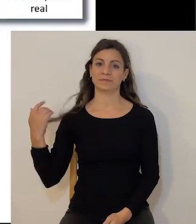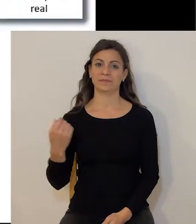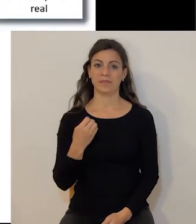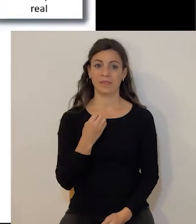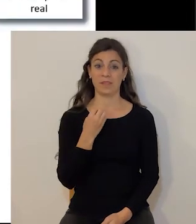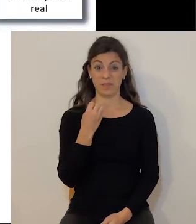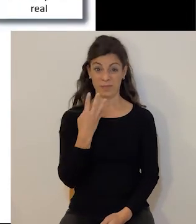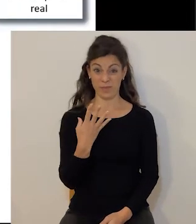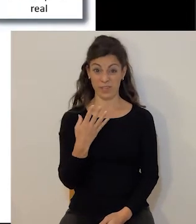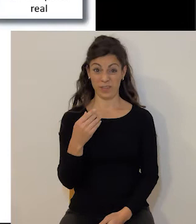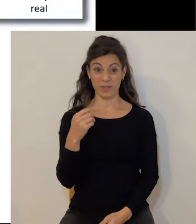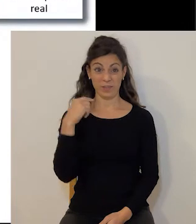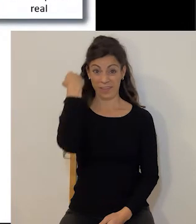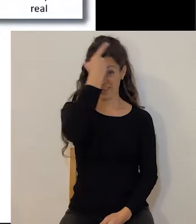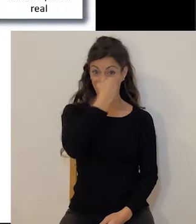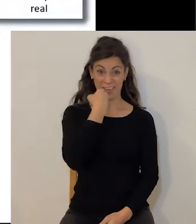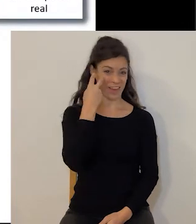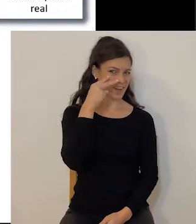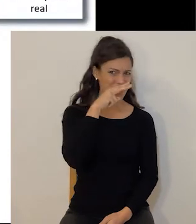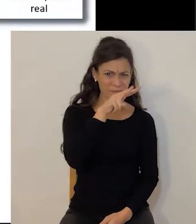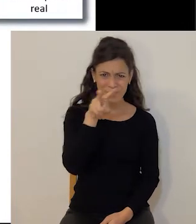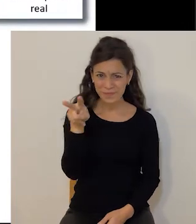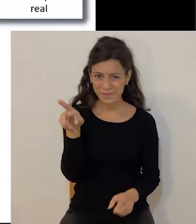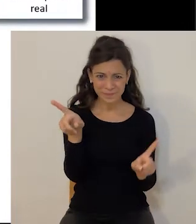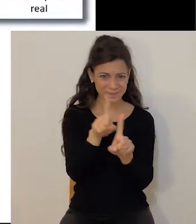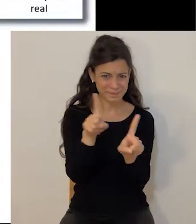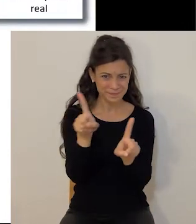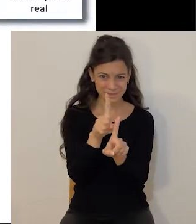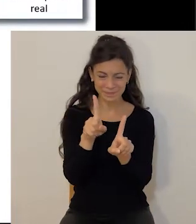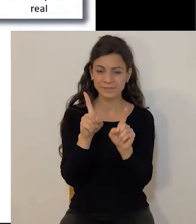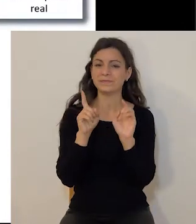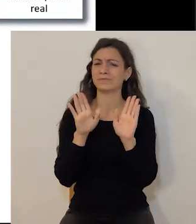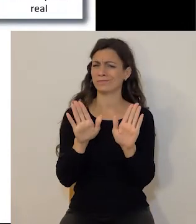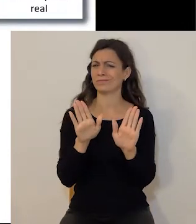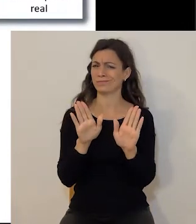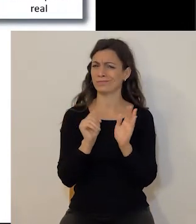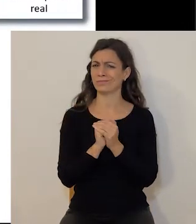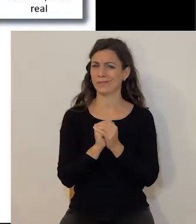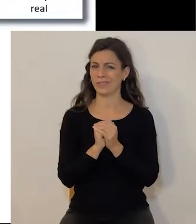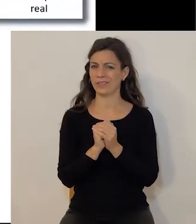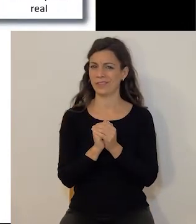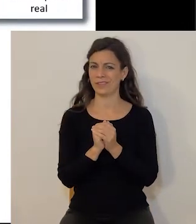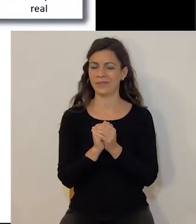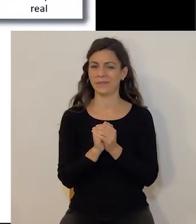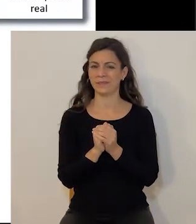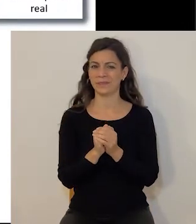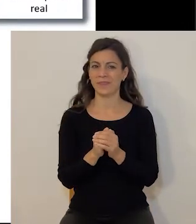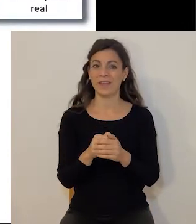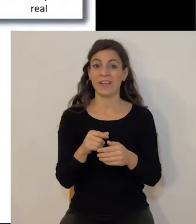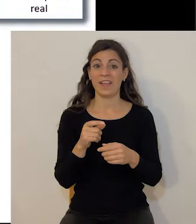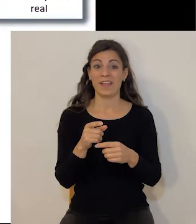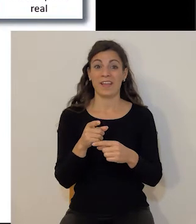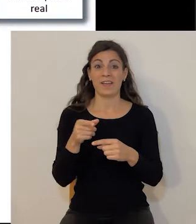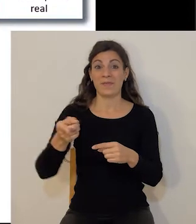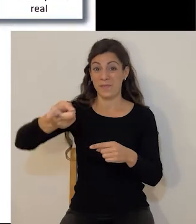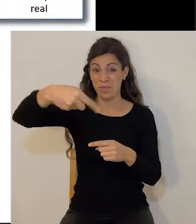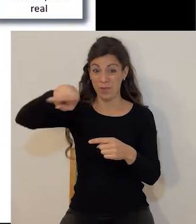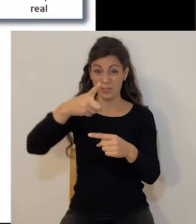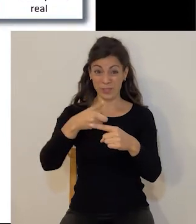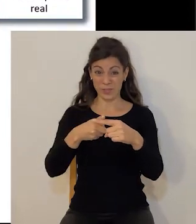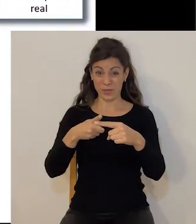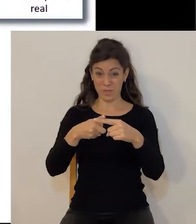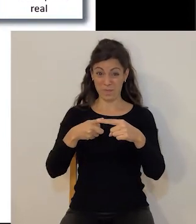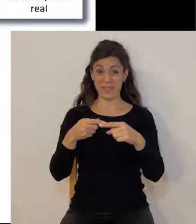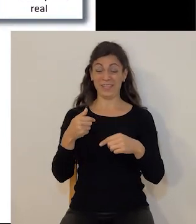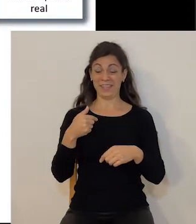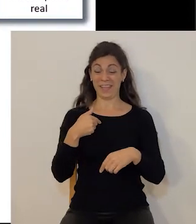Bueno, no os veo las carillas, pero me basta con que os hayáis emocionado la mitad que yo. A